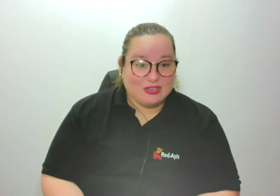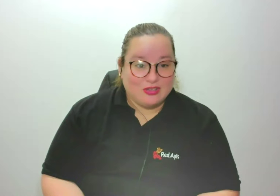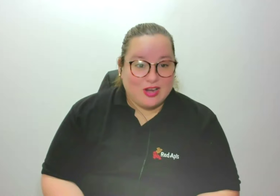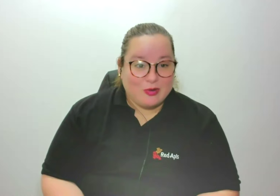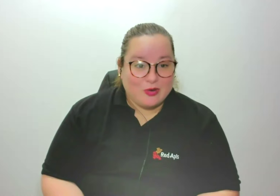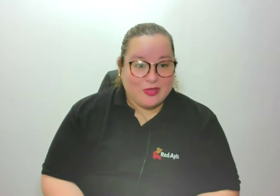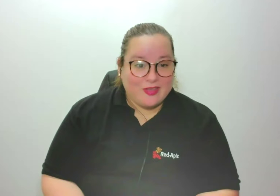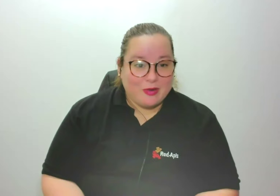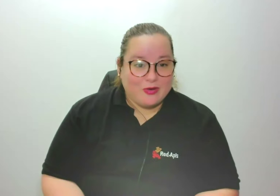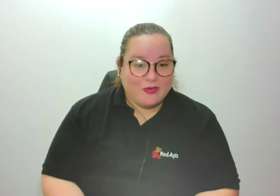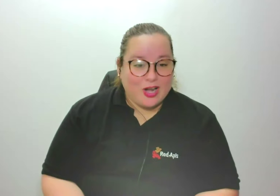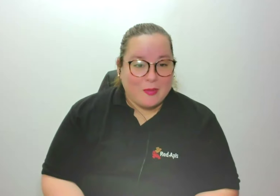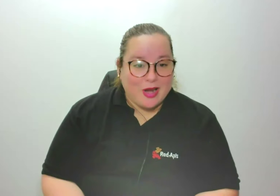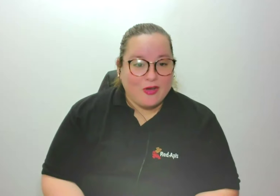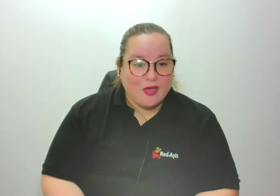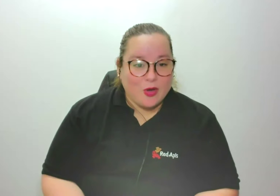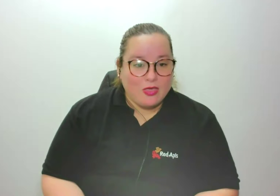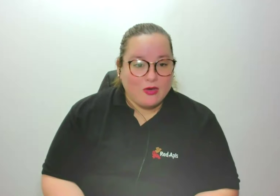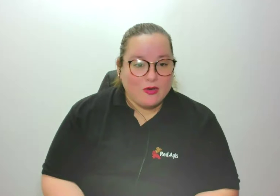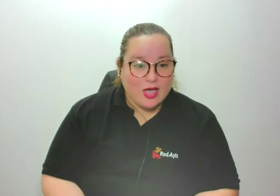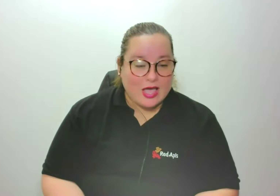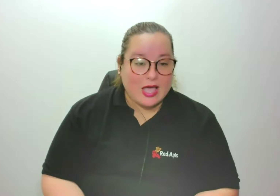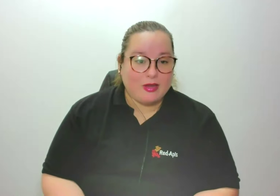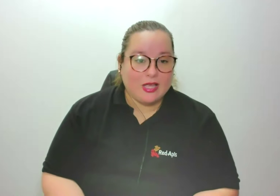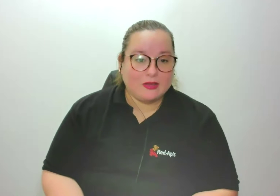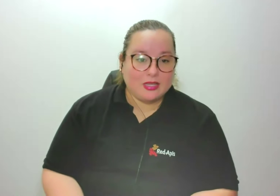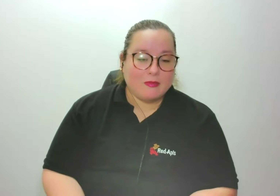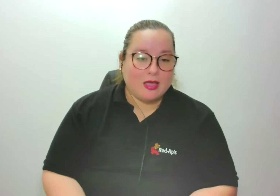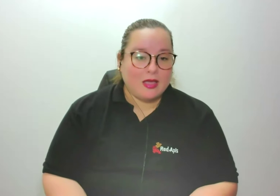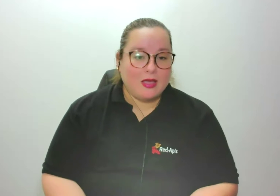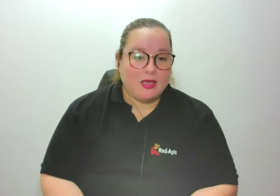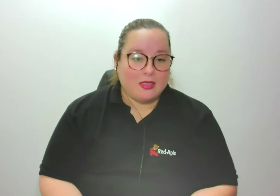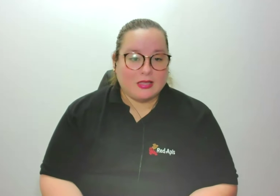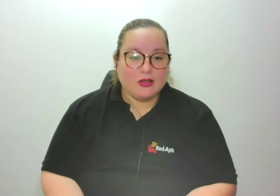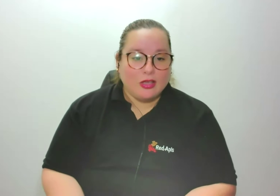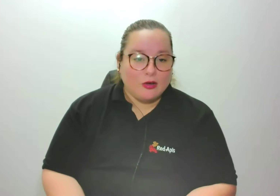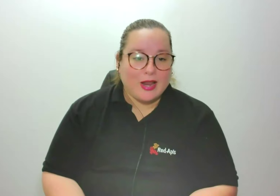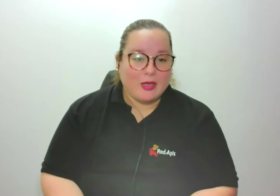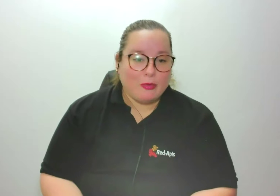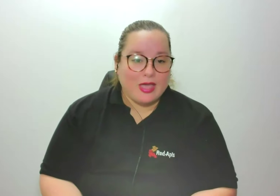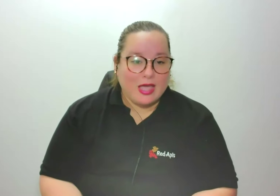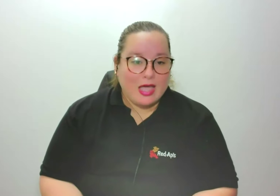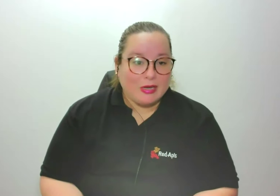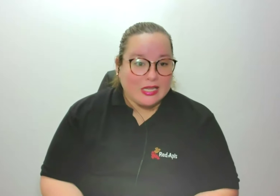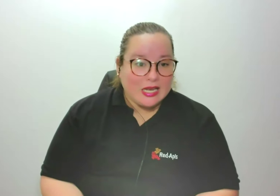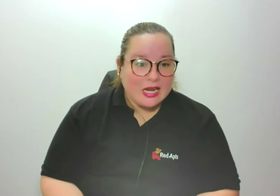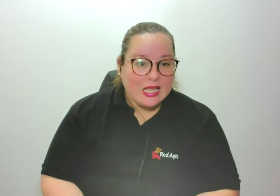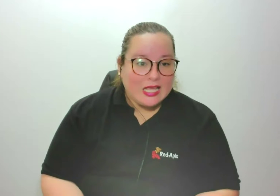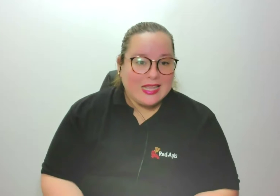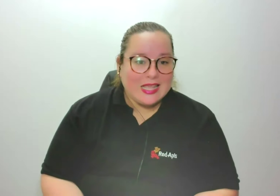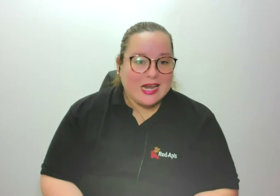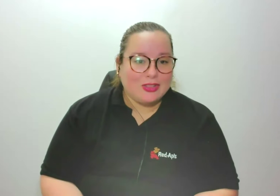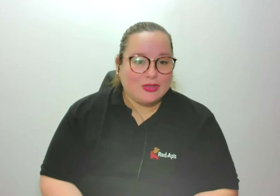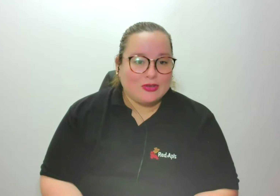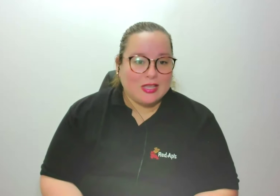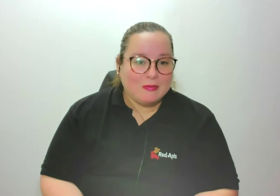Es cierto, a lo mejor no puede ver, pero con las manos hemos ido aplicando el tema dactilógico para que pueda aprender y